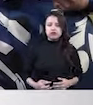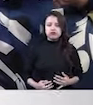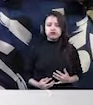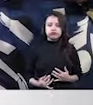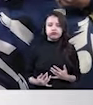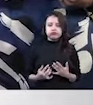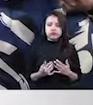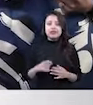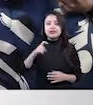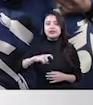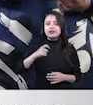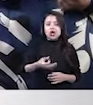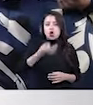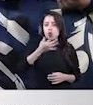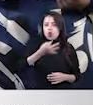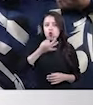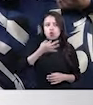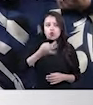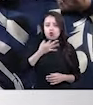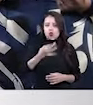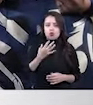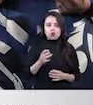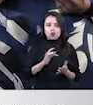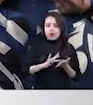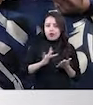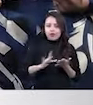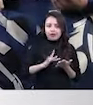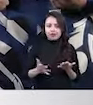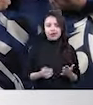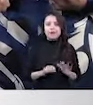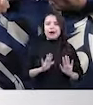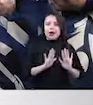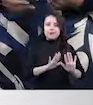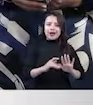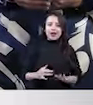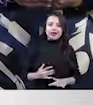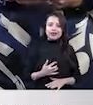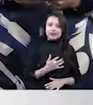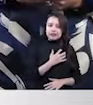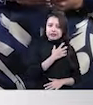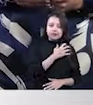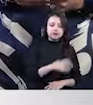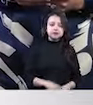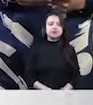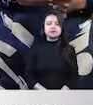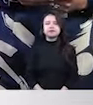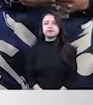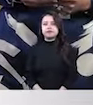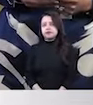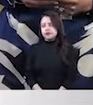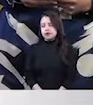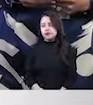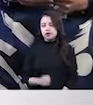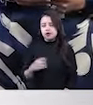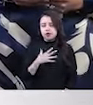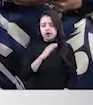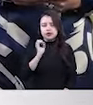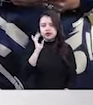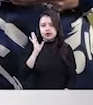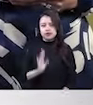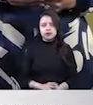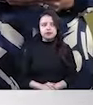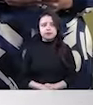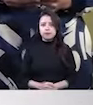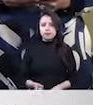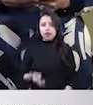Claro. forma urgente y Los vital medicamentos los contienen, evita medicamentos. que avance tan Claro, apresuradamente la gravísima pero sobre todo enfermedad. un cáncer. Y si a usted Obvio, se